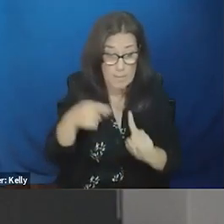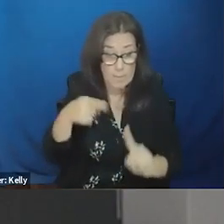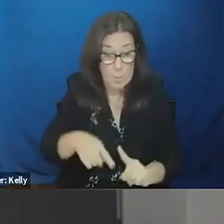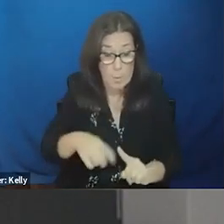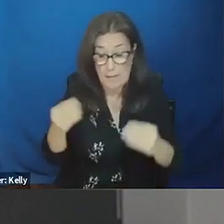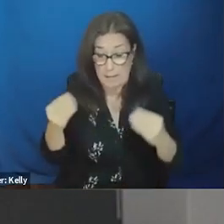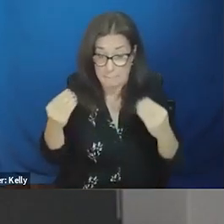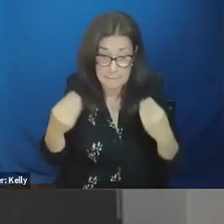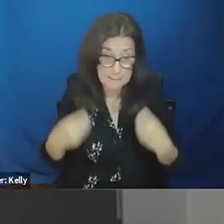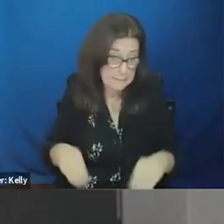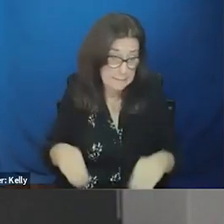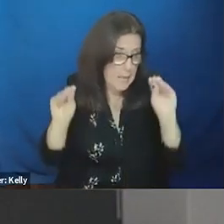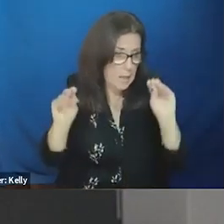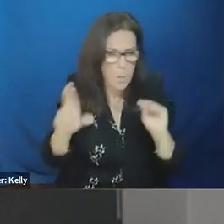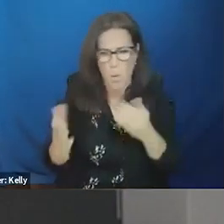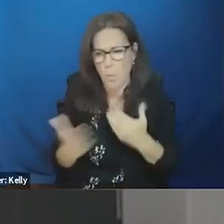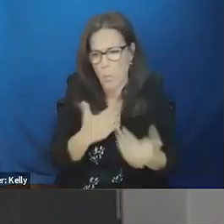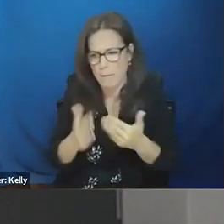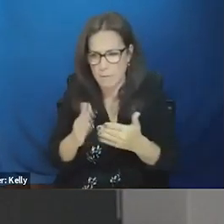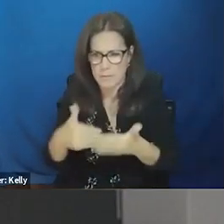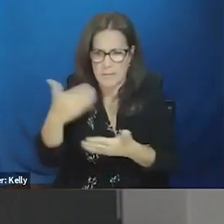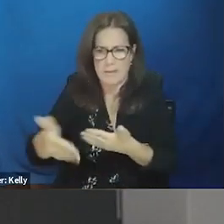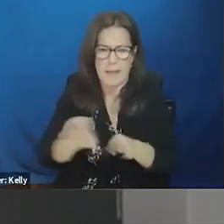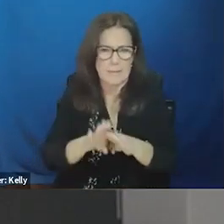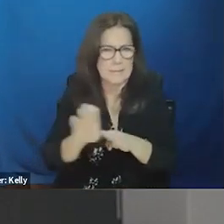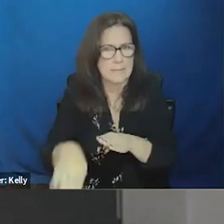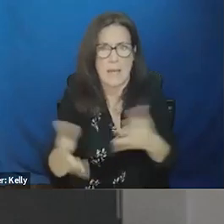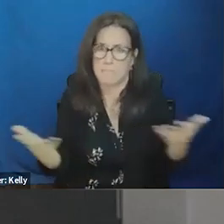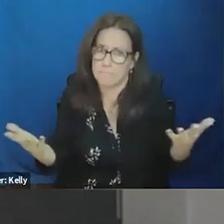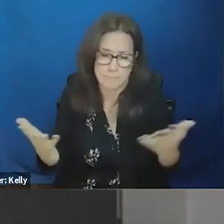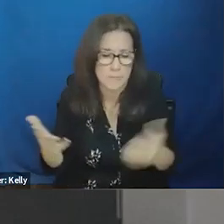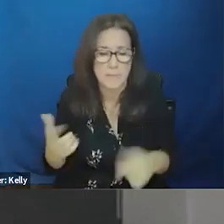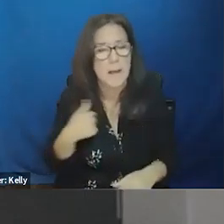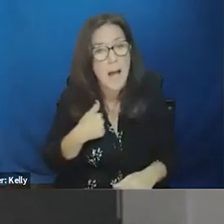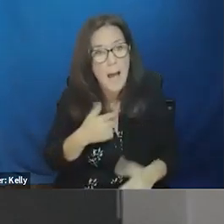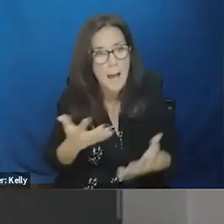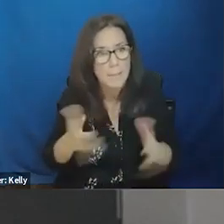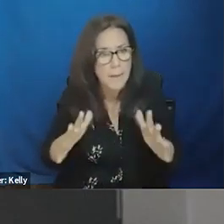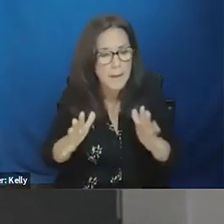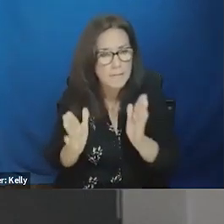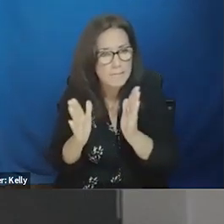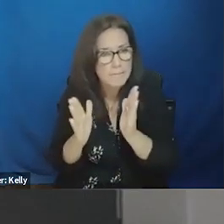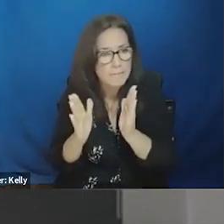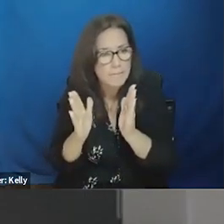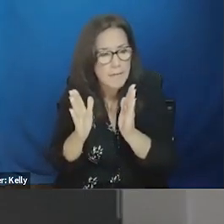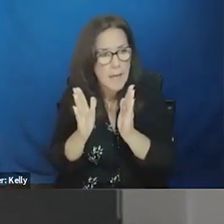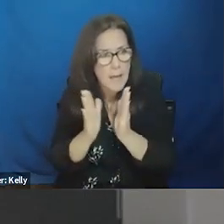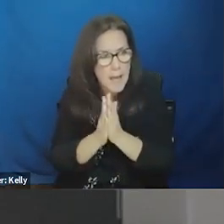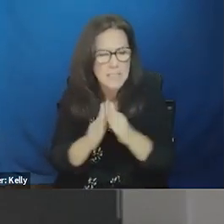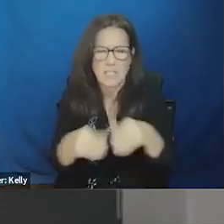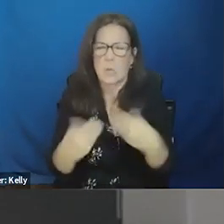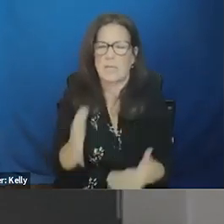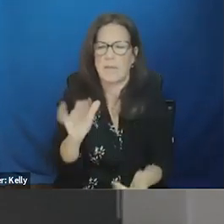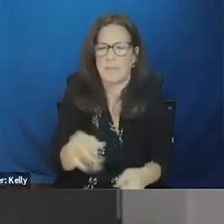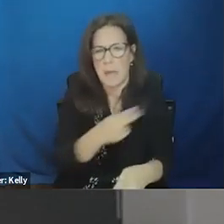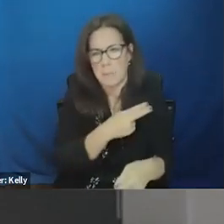punto de que de qué bueno no sé cuál sea el próximo paso no sé si alguien puede hablar sobre ese proceso